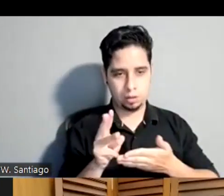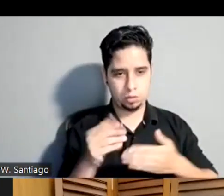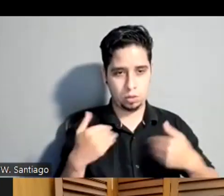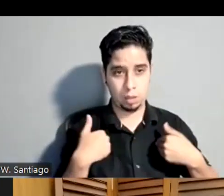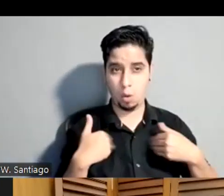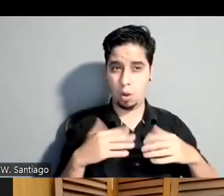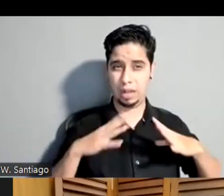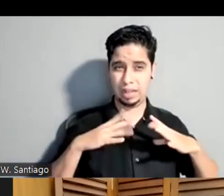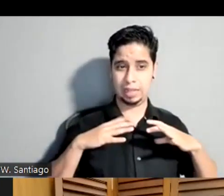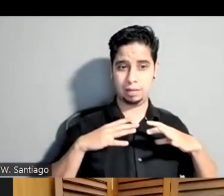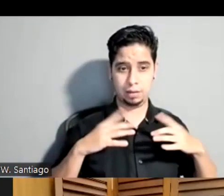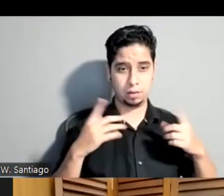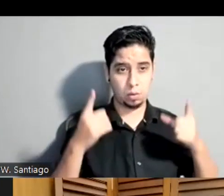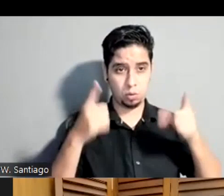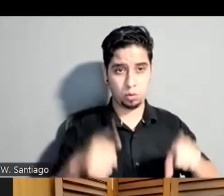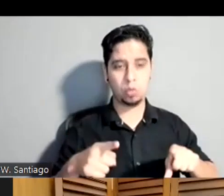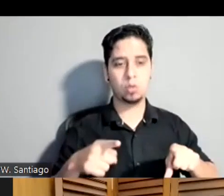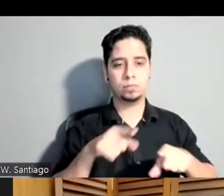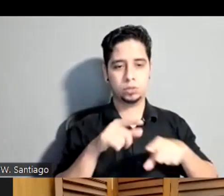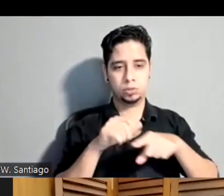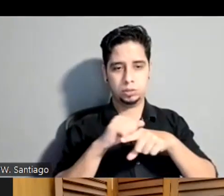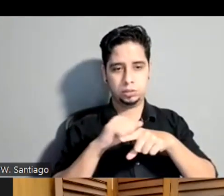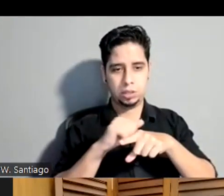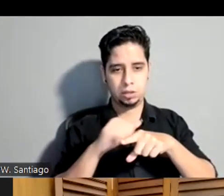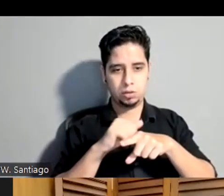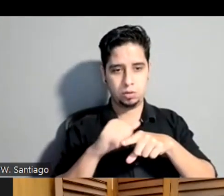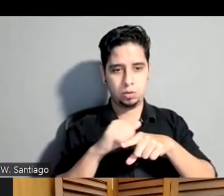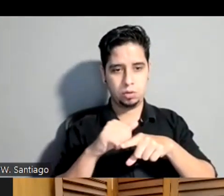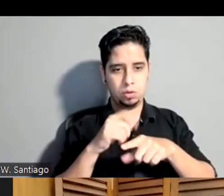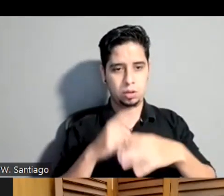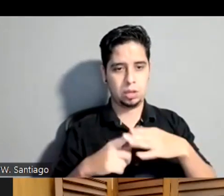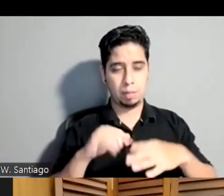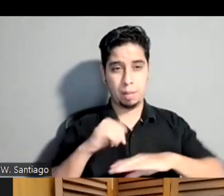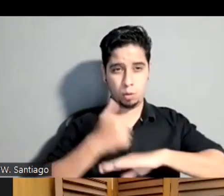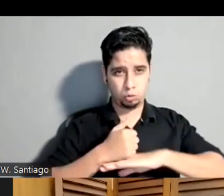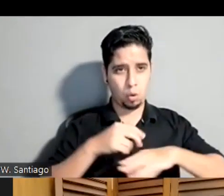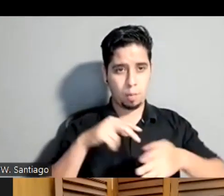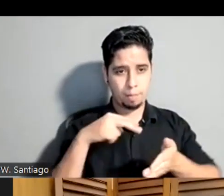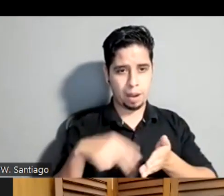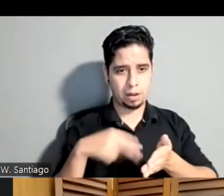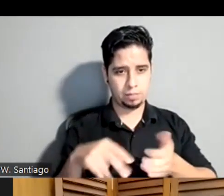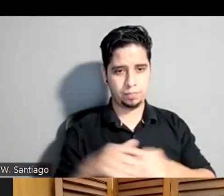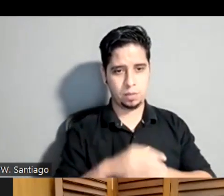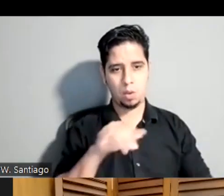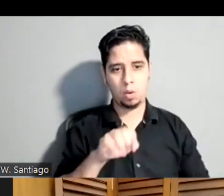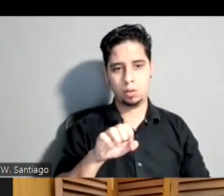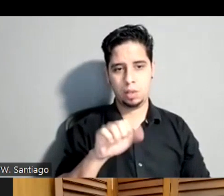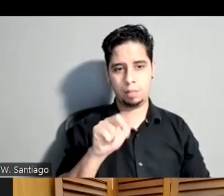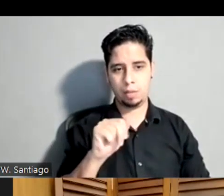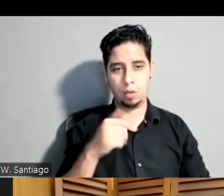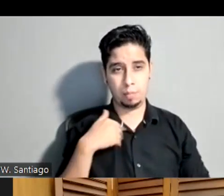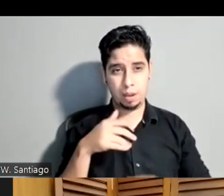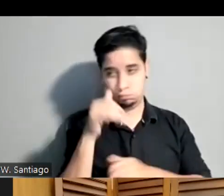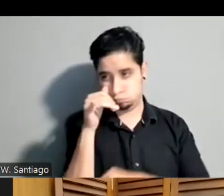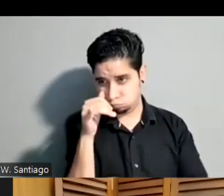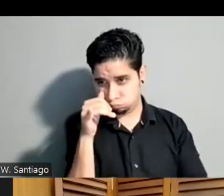Ajá. Y los ensayos de que la muchacha me montó la coreografía, José Armando me lo grabó, así que yo en mi